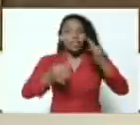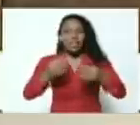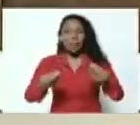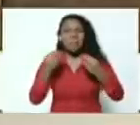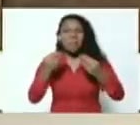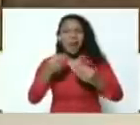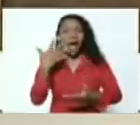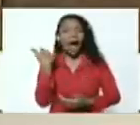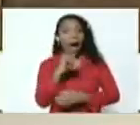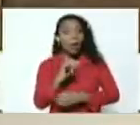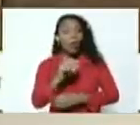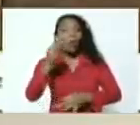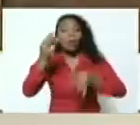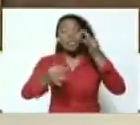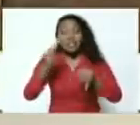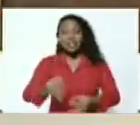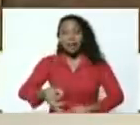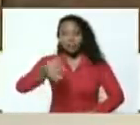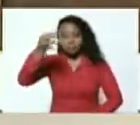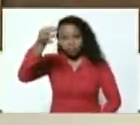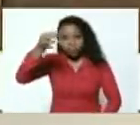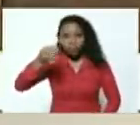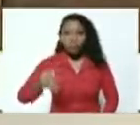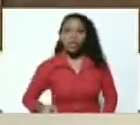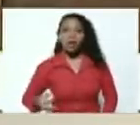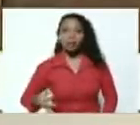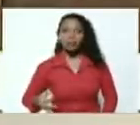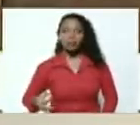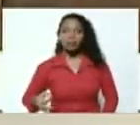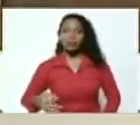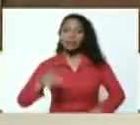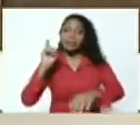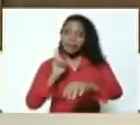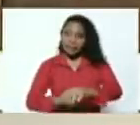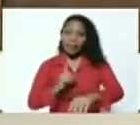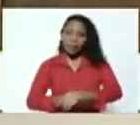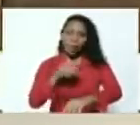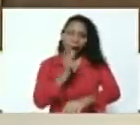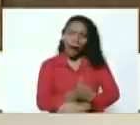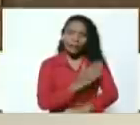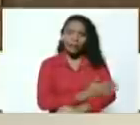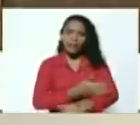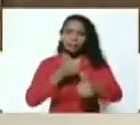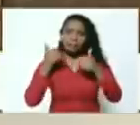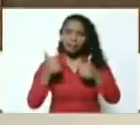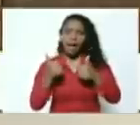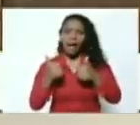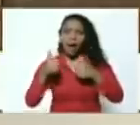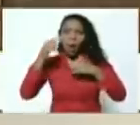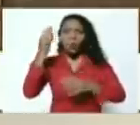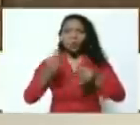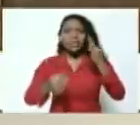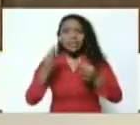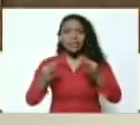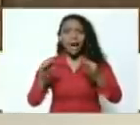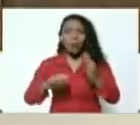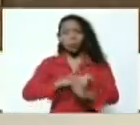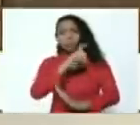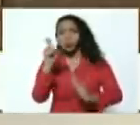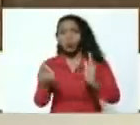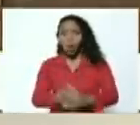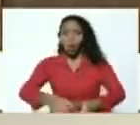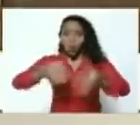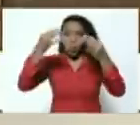que haya una justicia eficaz, a tiempo, una justicia, valga la redundancia,